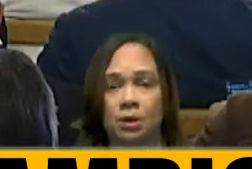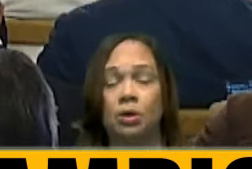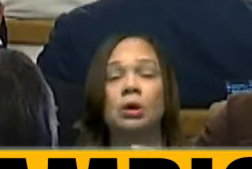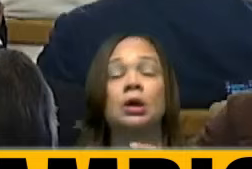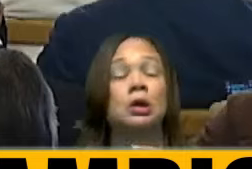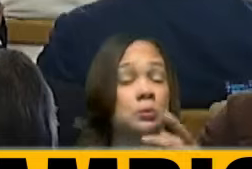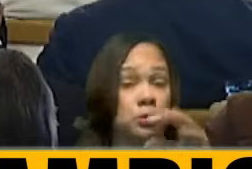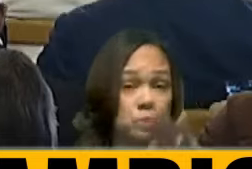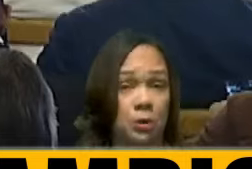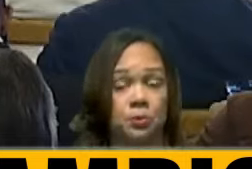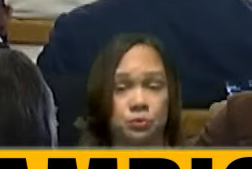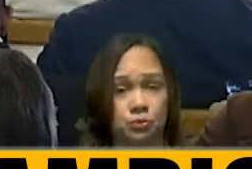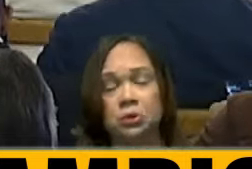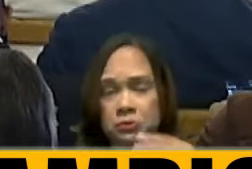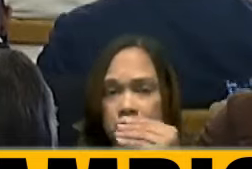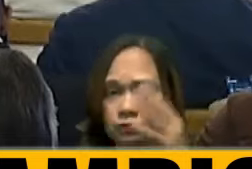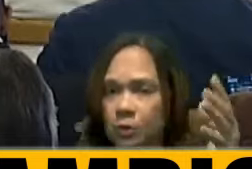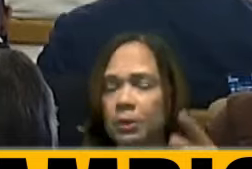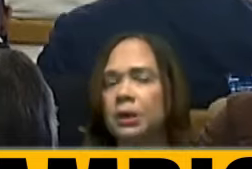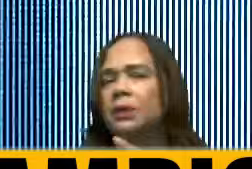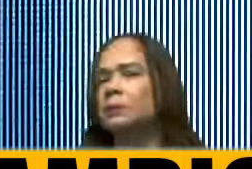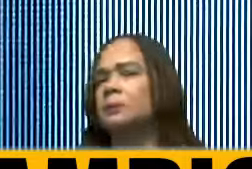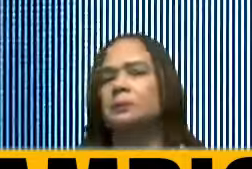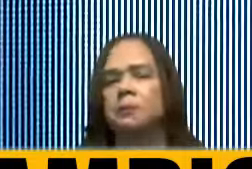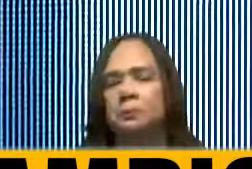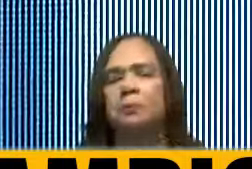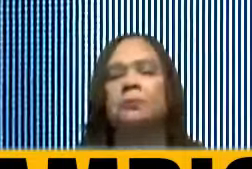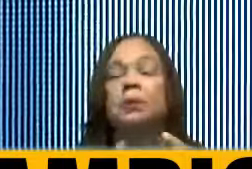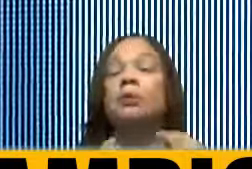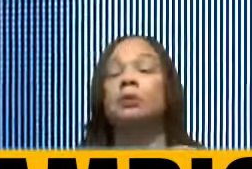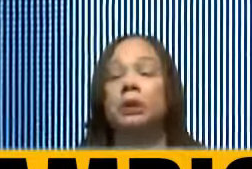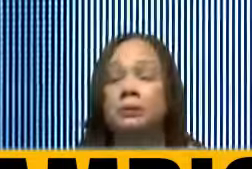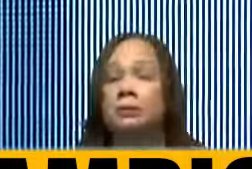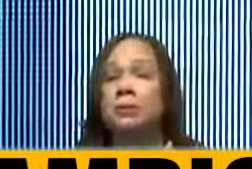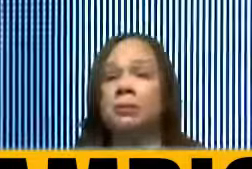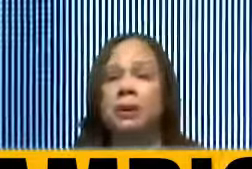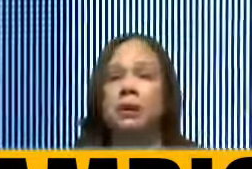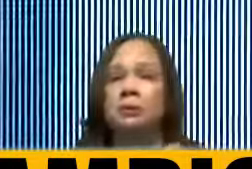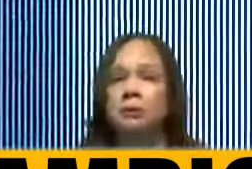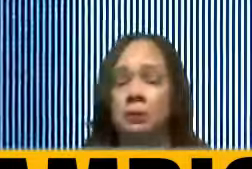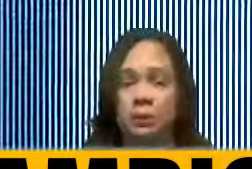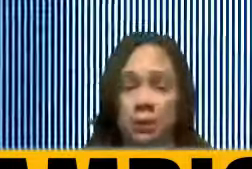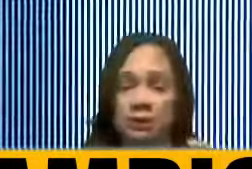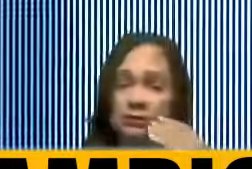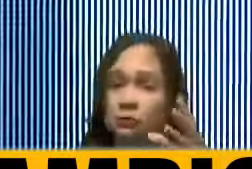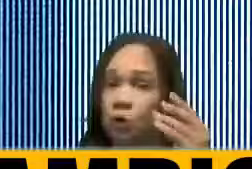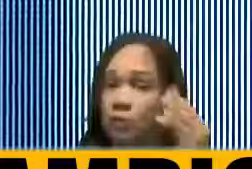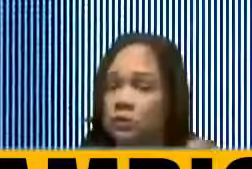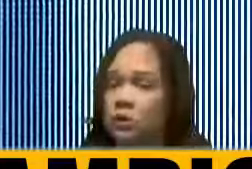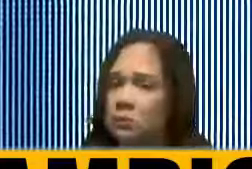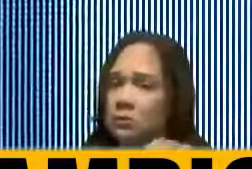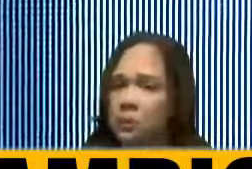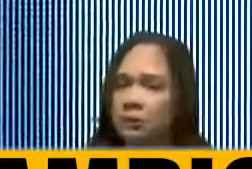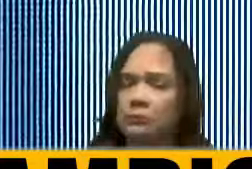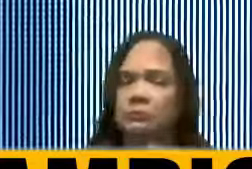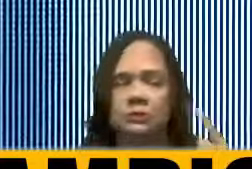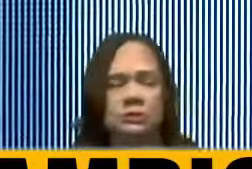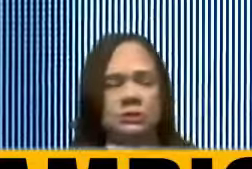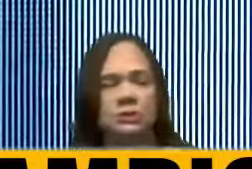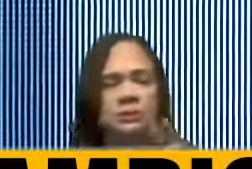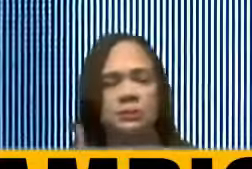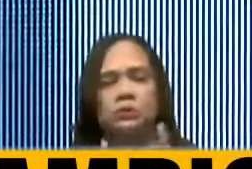alguna información le llegó Entonces vamos a tratar de mejorar esas informaciones eh siempre